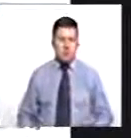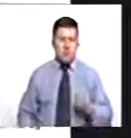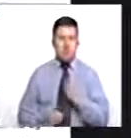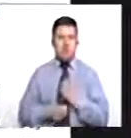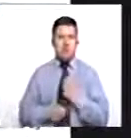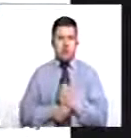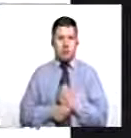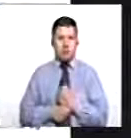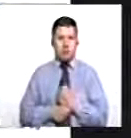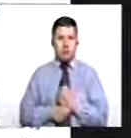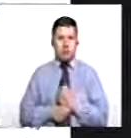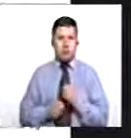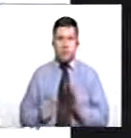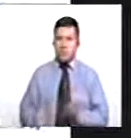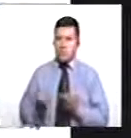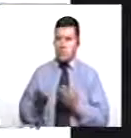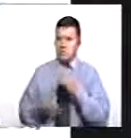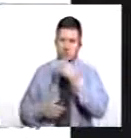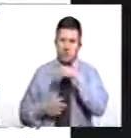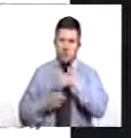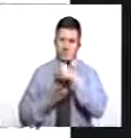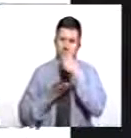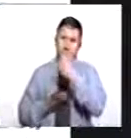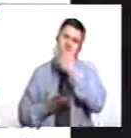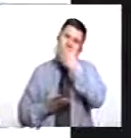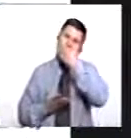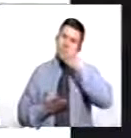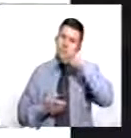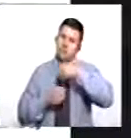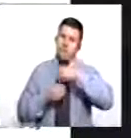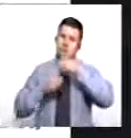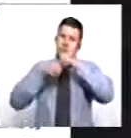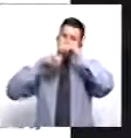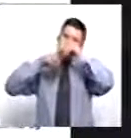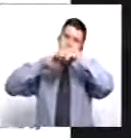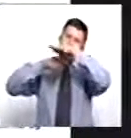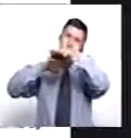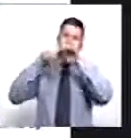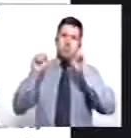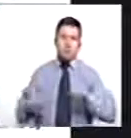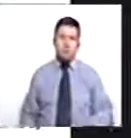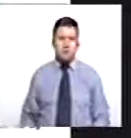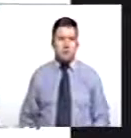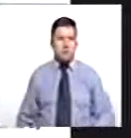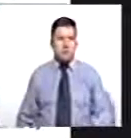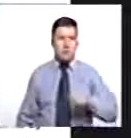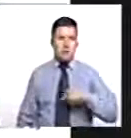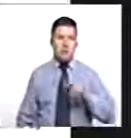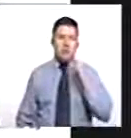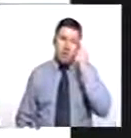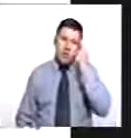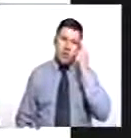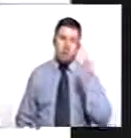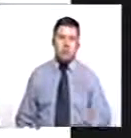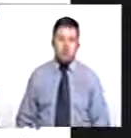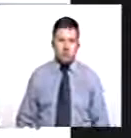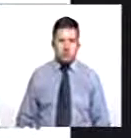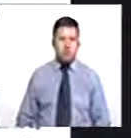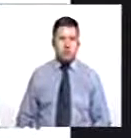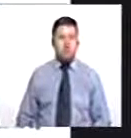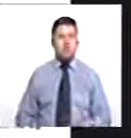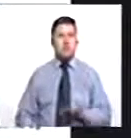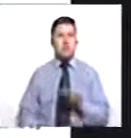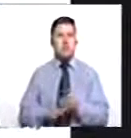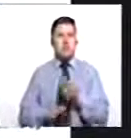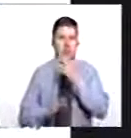operación y le dé incentivos para que invierta en el mejoramiento de la red. Podríamos para ello, lógicamente, plantear de